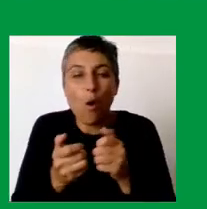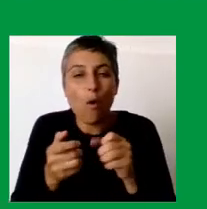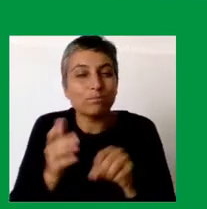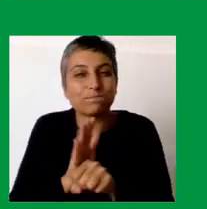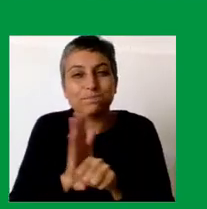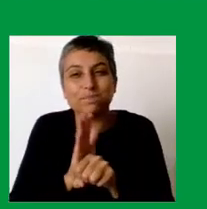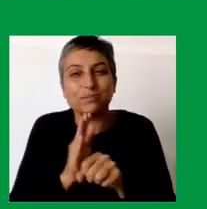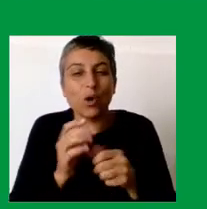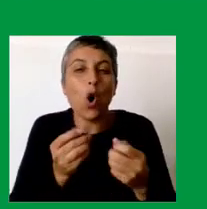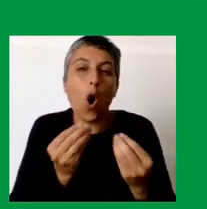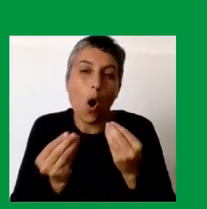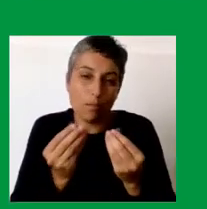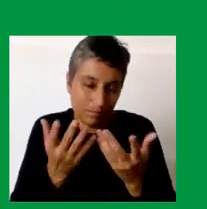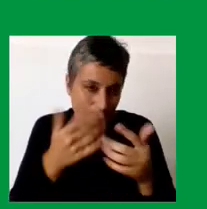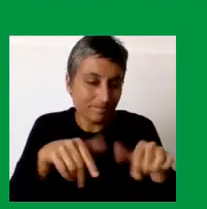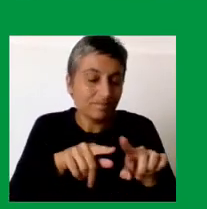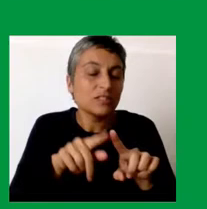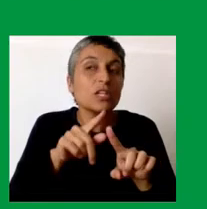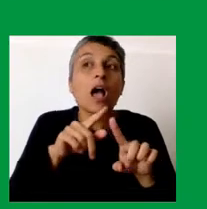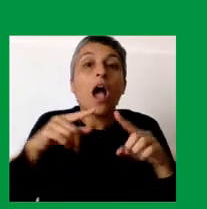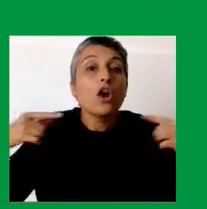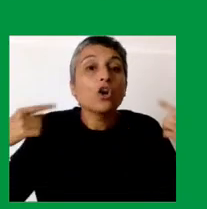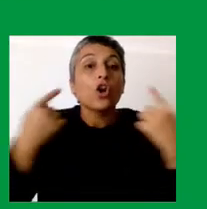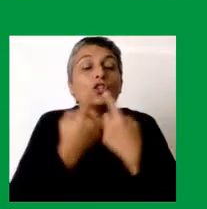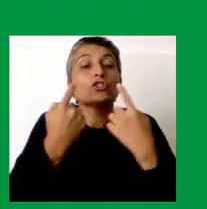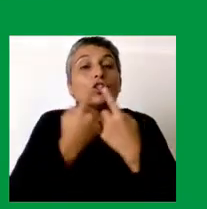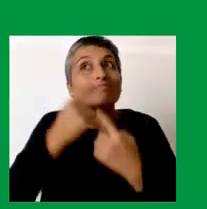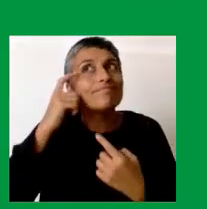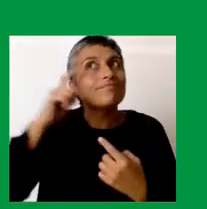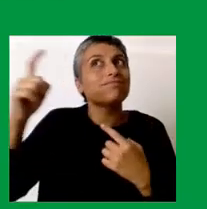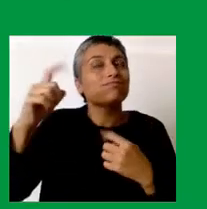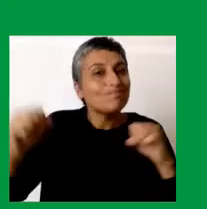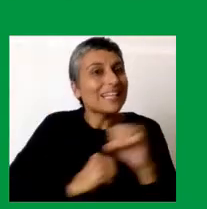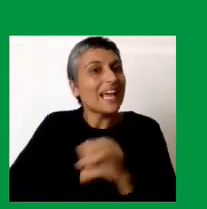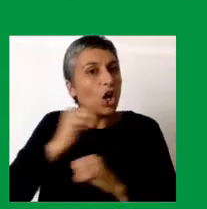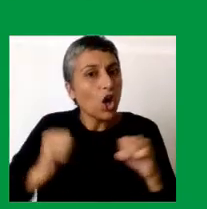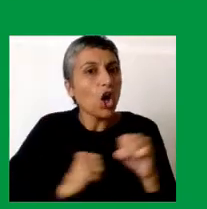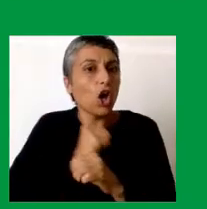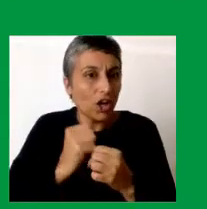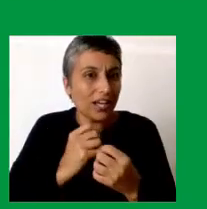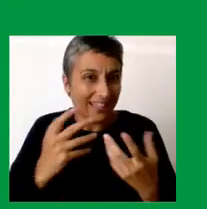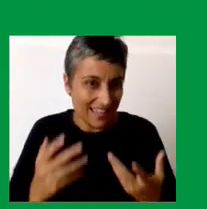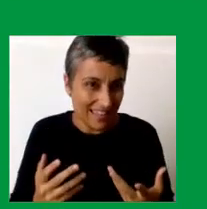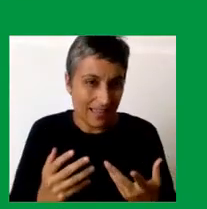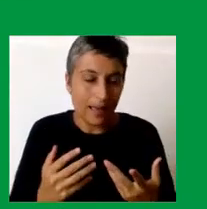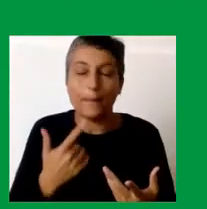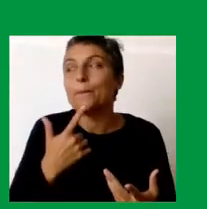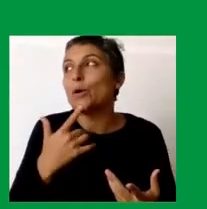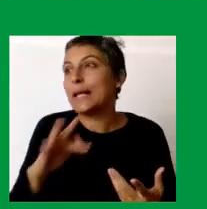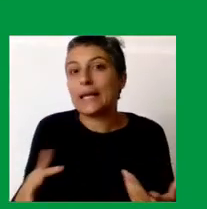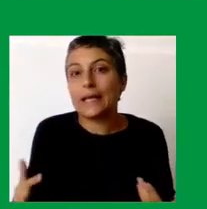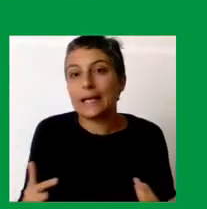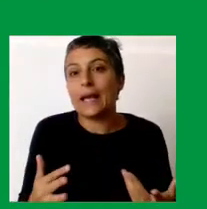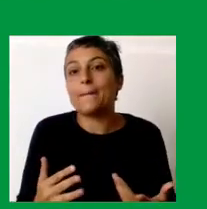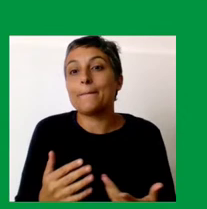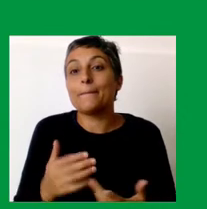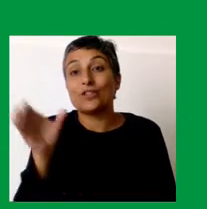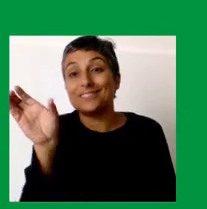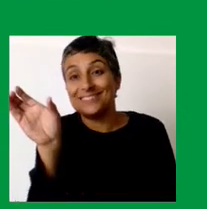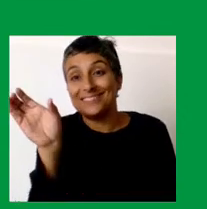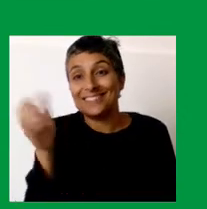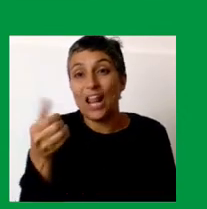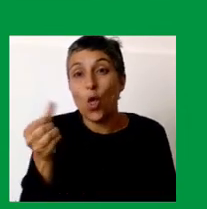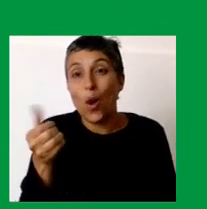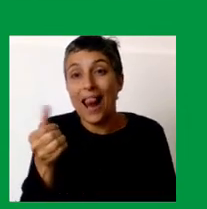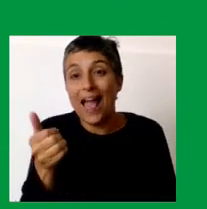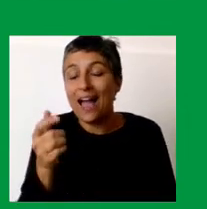él dice que nosotros inventamos estas tecnologías. Cuando hablamos del, no sé, yo tengo acá, por ejemplo, un smartphone, y decimos,